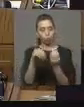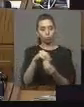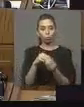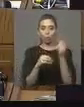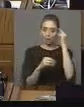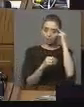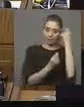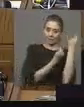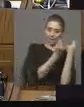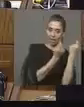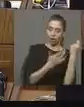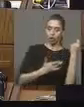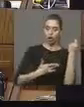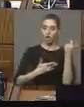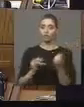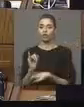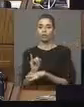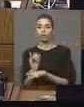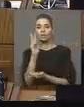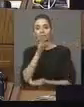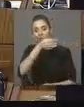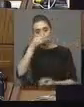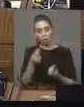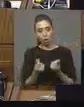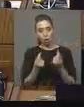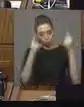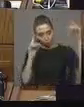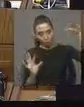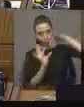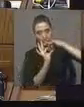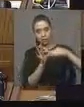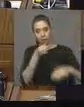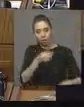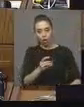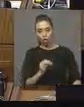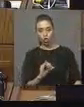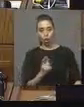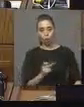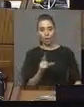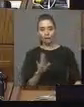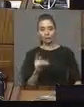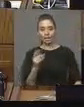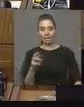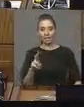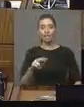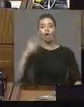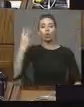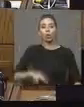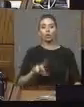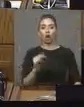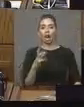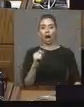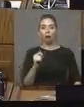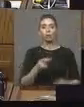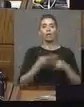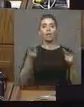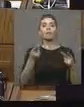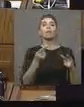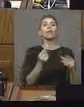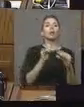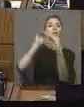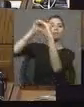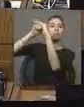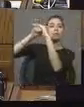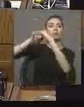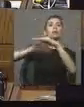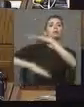de un negocio con el corazón de una organización sin ánimos de lucro. Dijo Douglas Becker, dueño de Lauret, a lanzar su negocio a la especulación financiera en Estados Unidos.